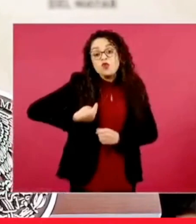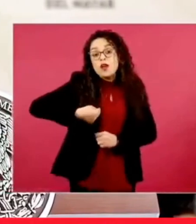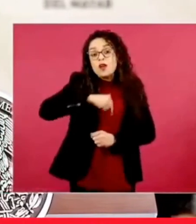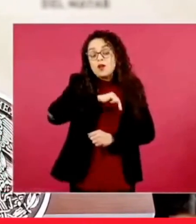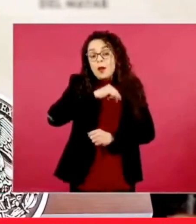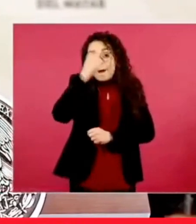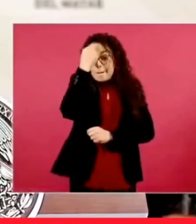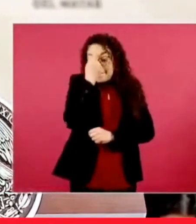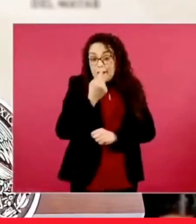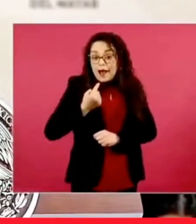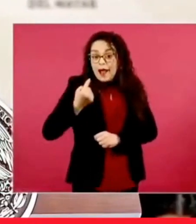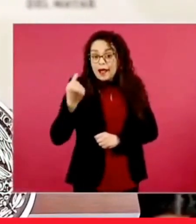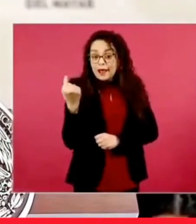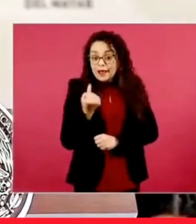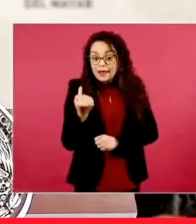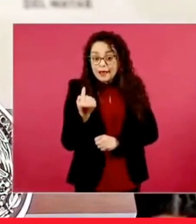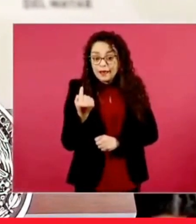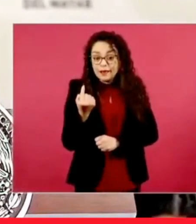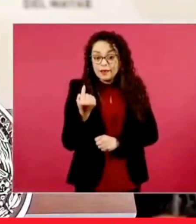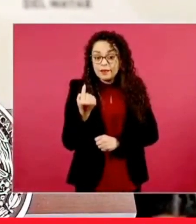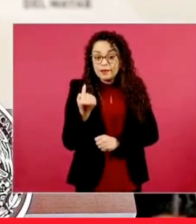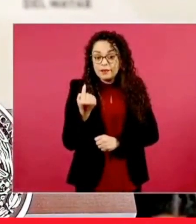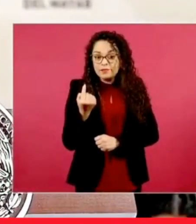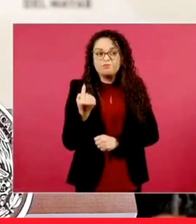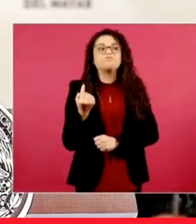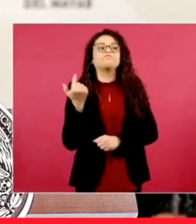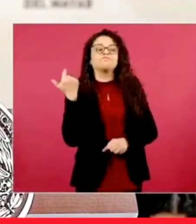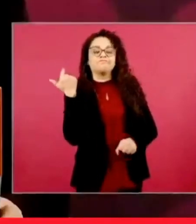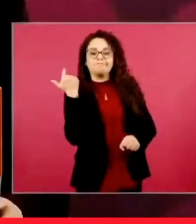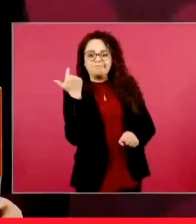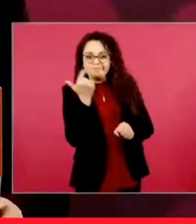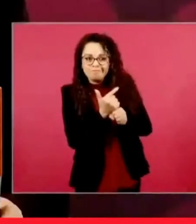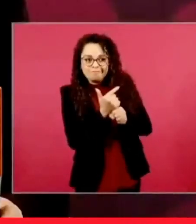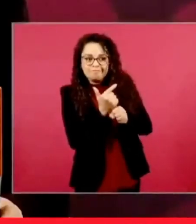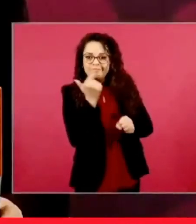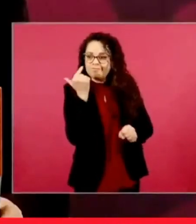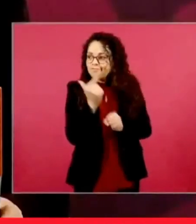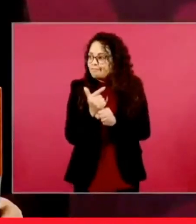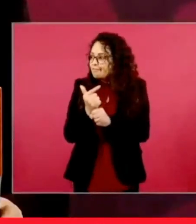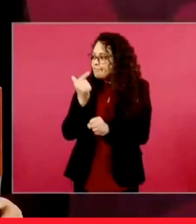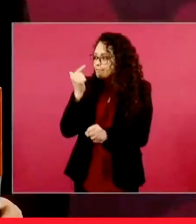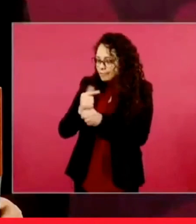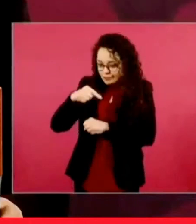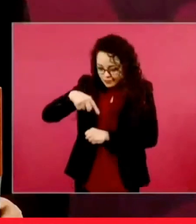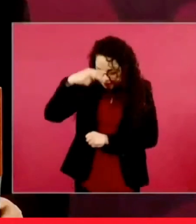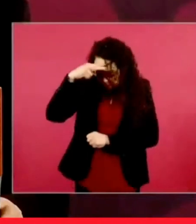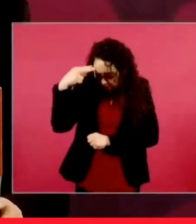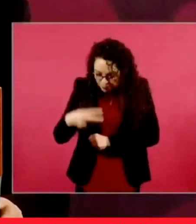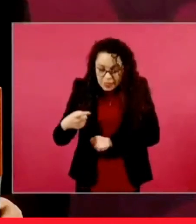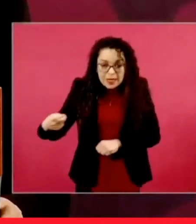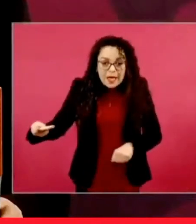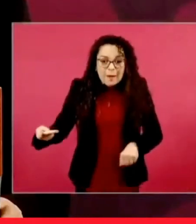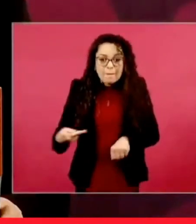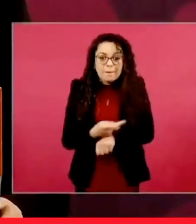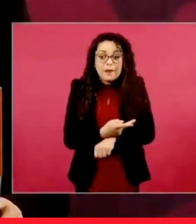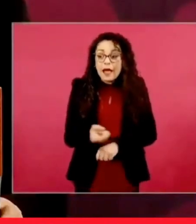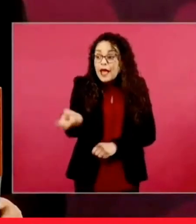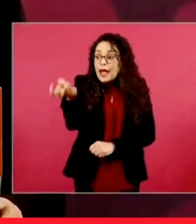se tome en cuenta, ¿no?, qué está pasando en el país. Y no podemos